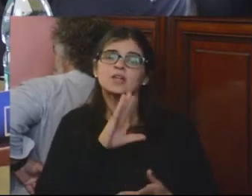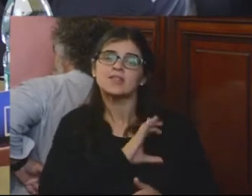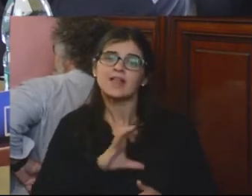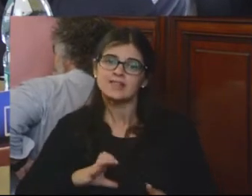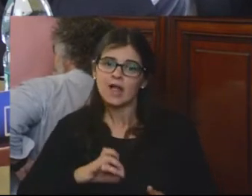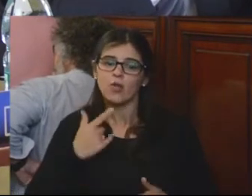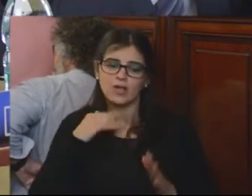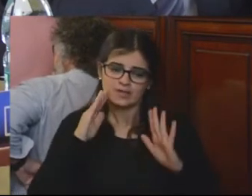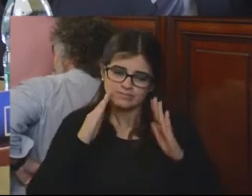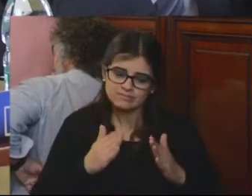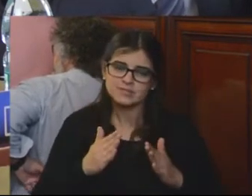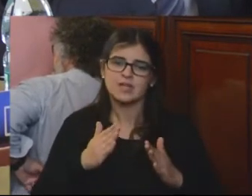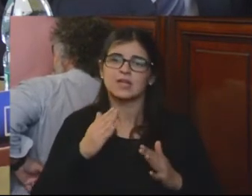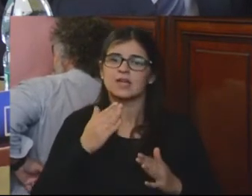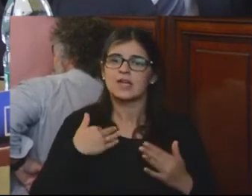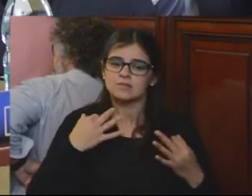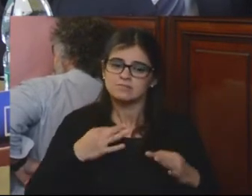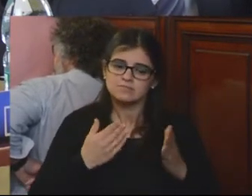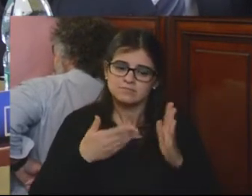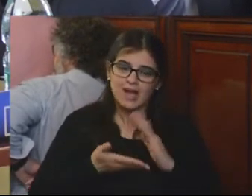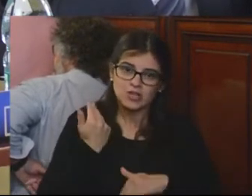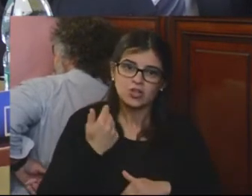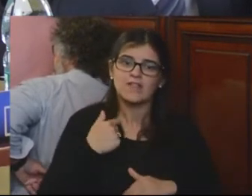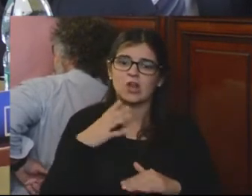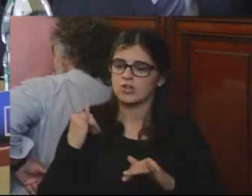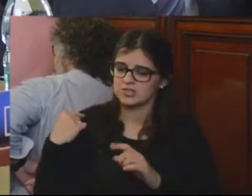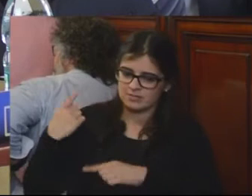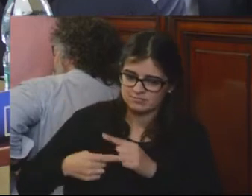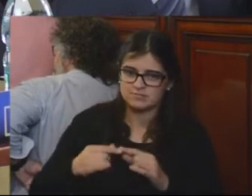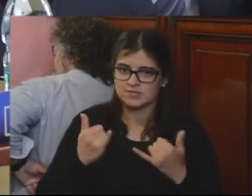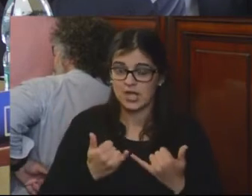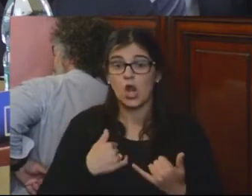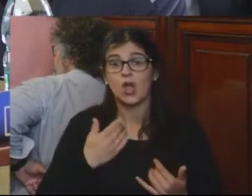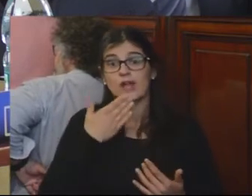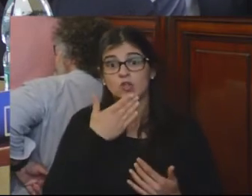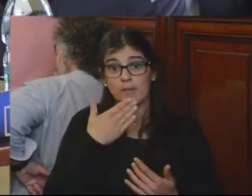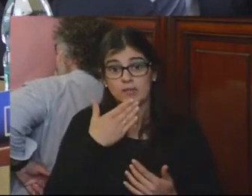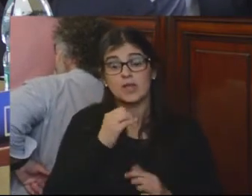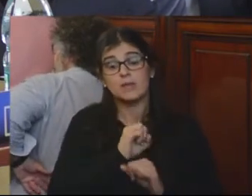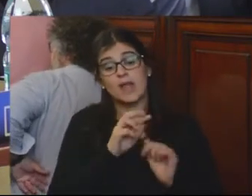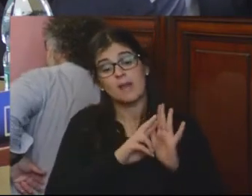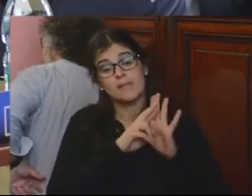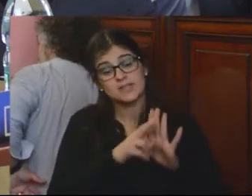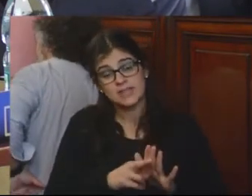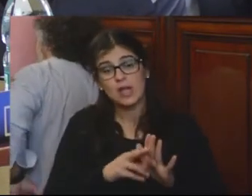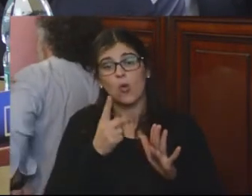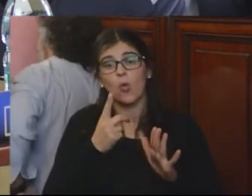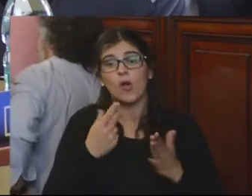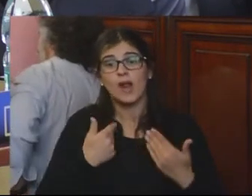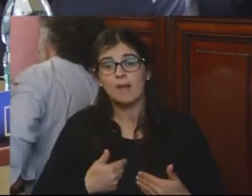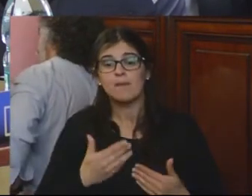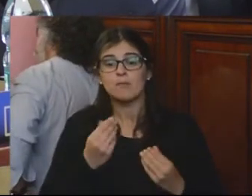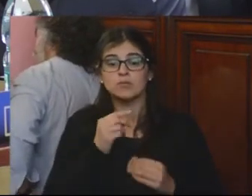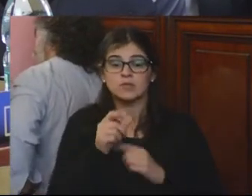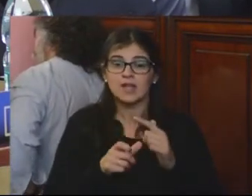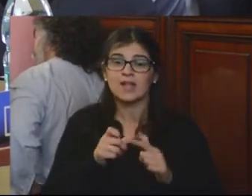con indicadores de eficiencia mayores a los heredados lo que sospecho que debe representar un profundo pesar para miembros de la